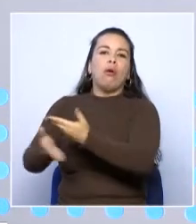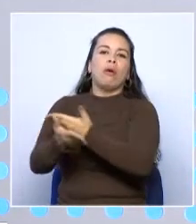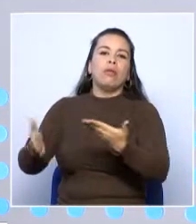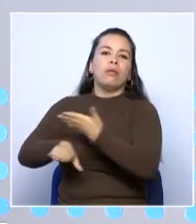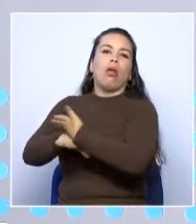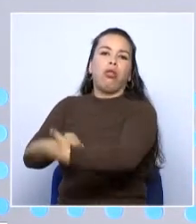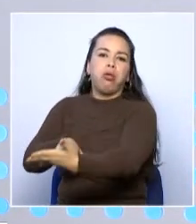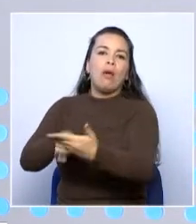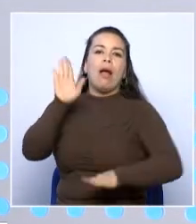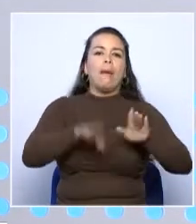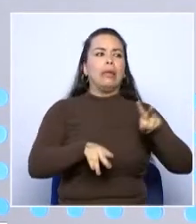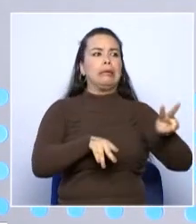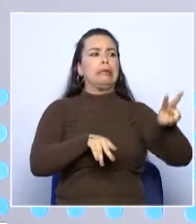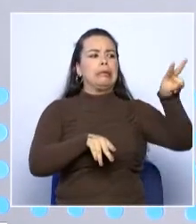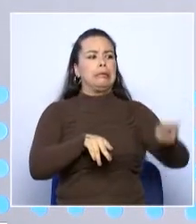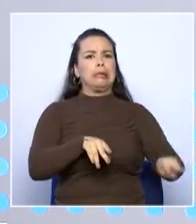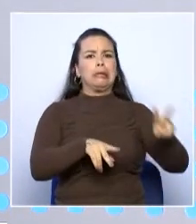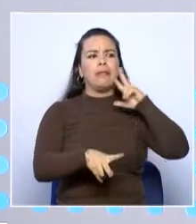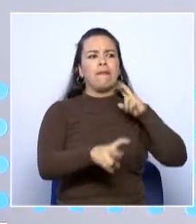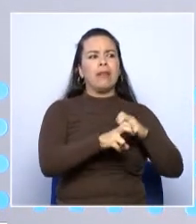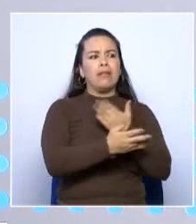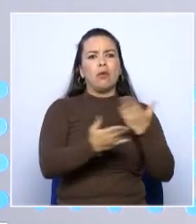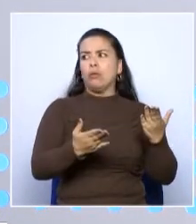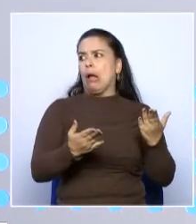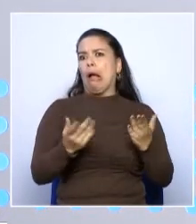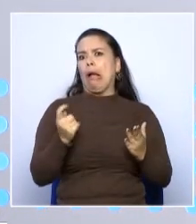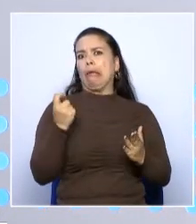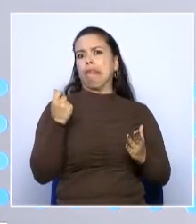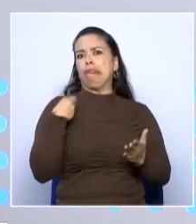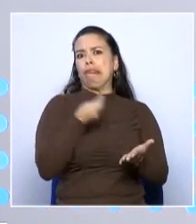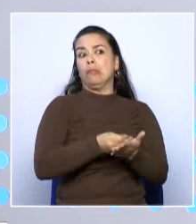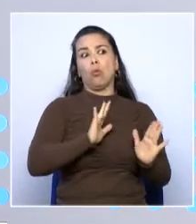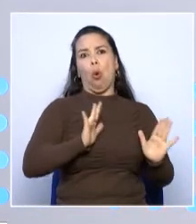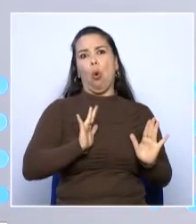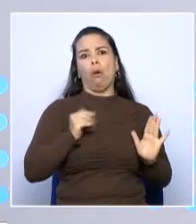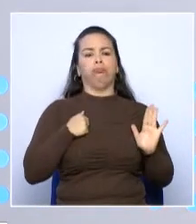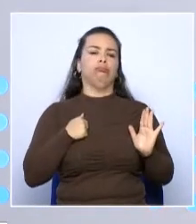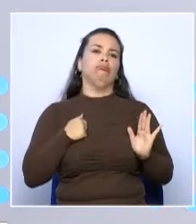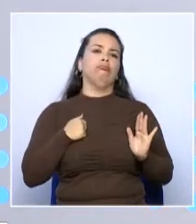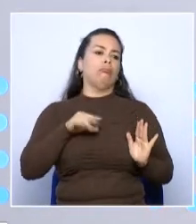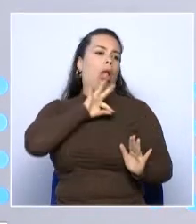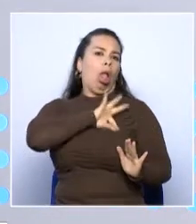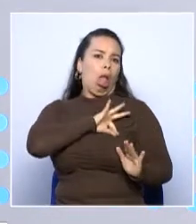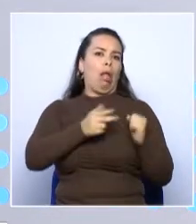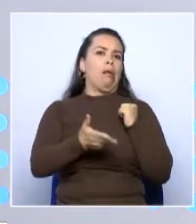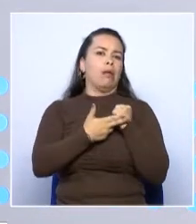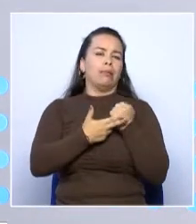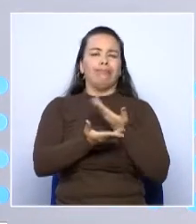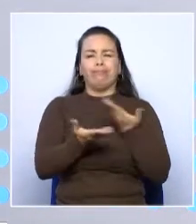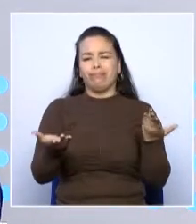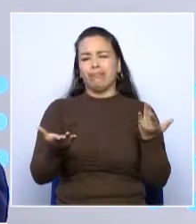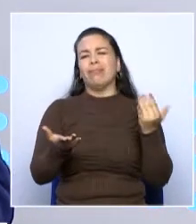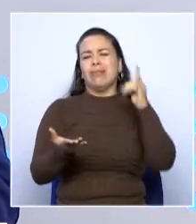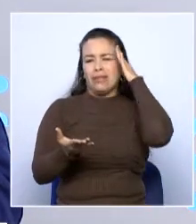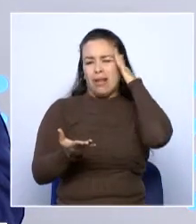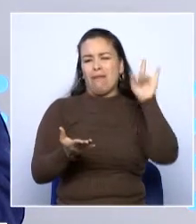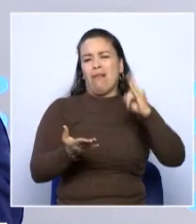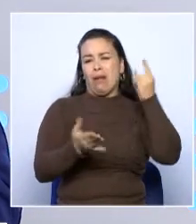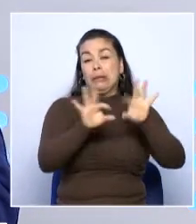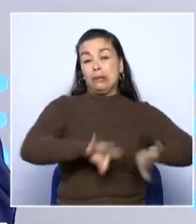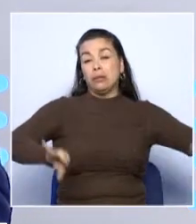viendo complicaciones muy graves por no hacer una pequeña inversión en algo tan importante y con